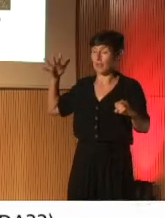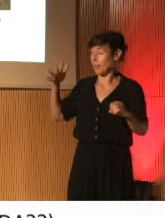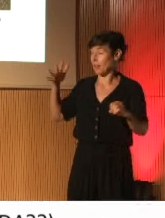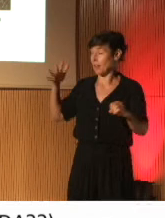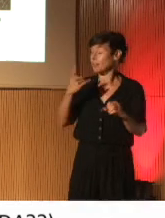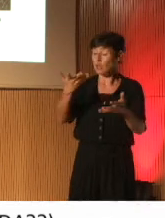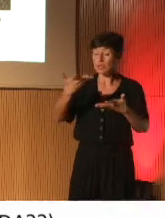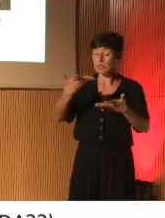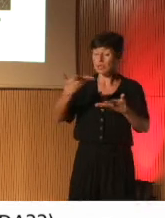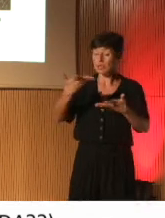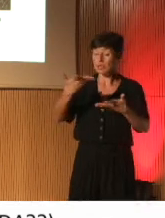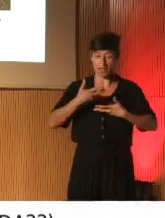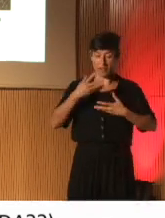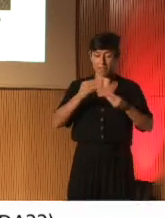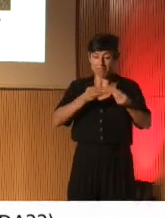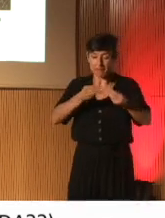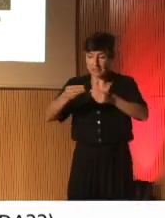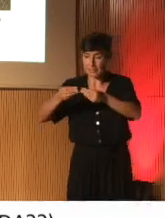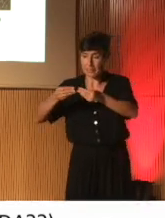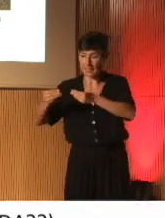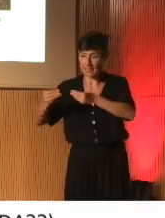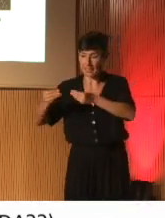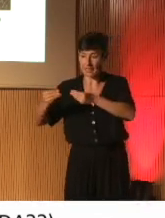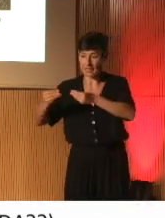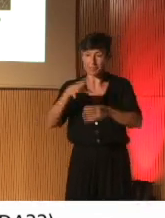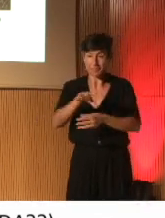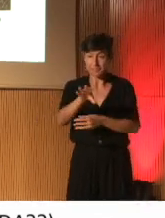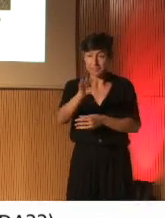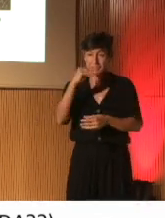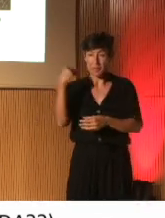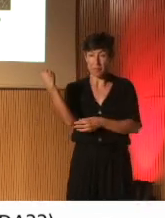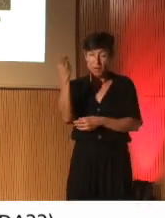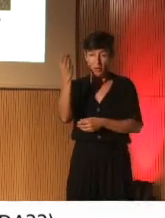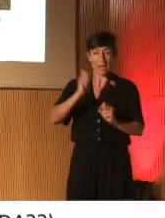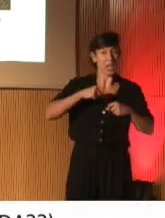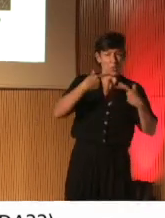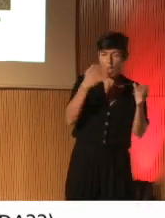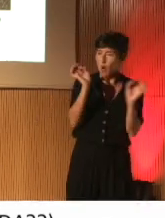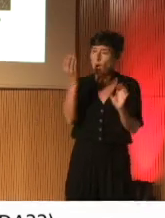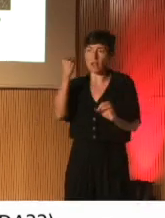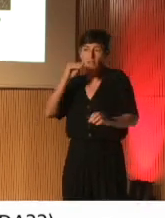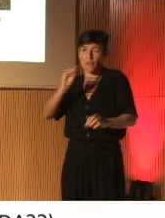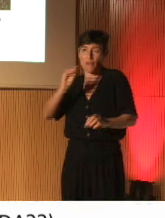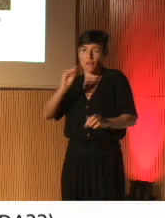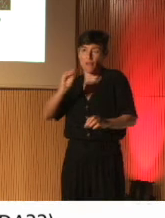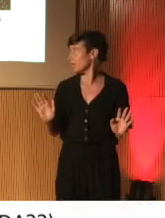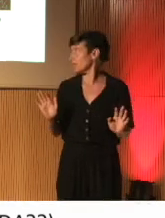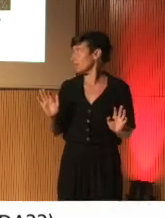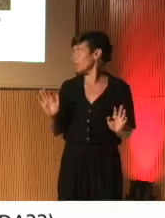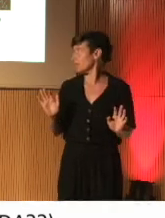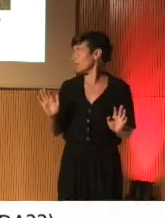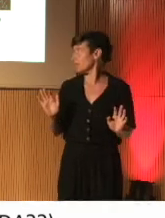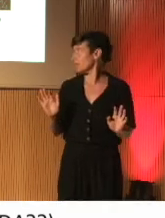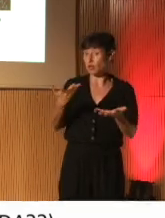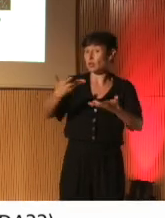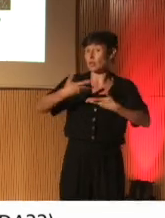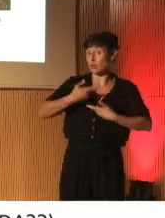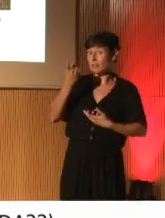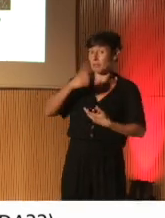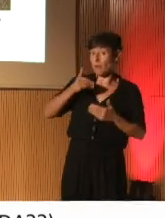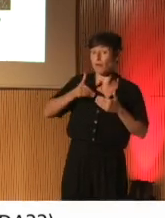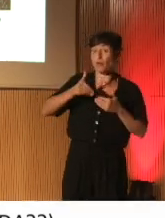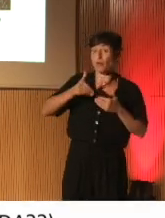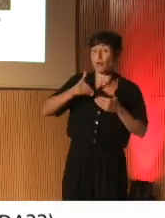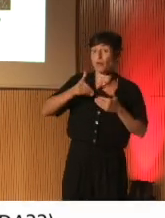materiales luminiscentes tanto naturales como artificiales lo cual nos ayuda también a que en un futuro tengamos